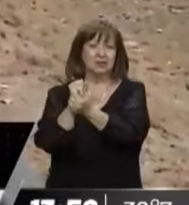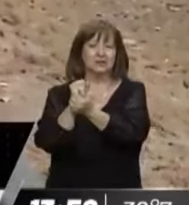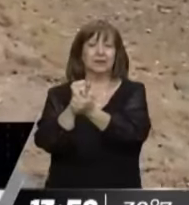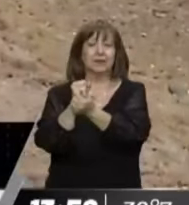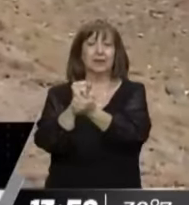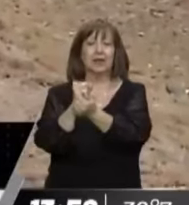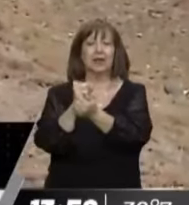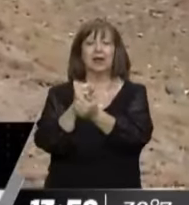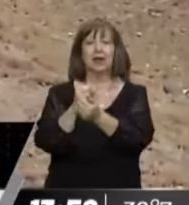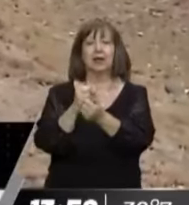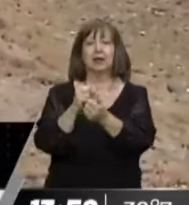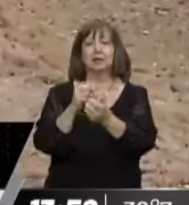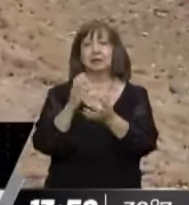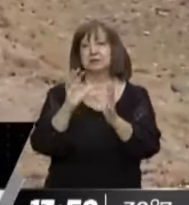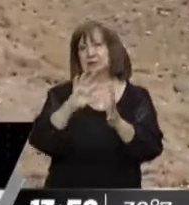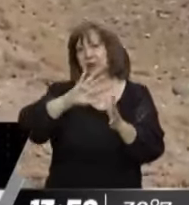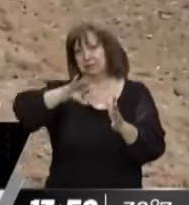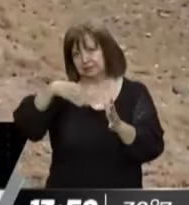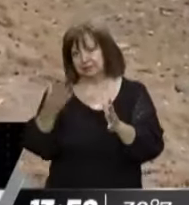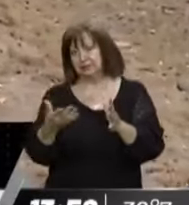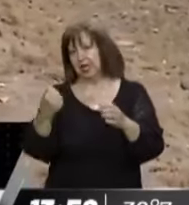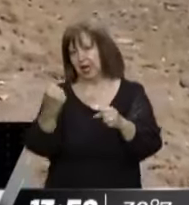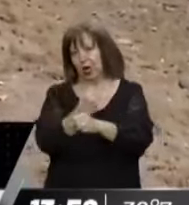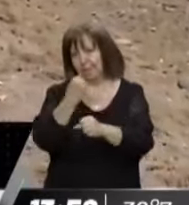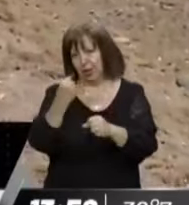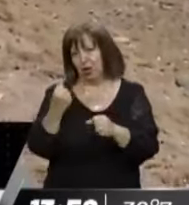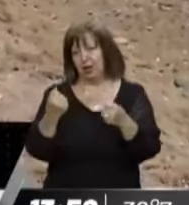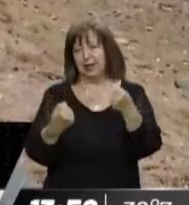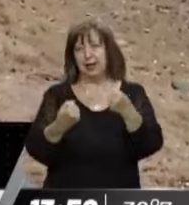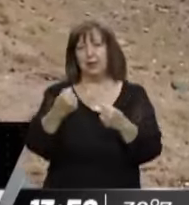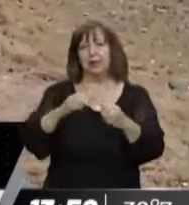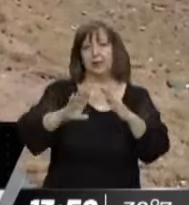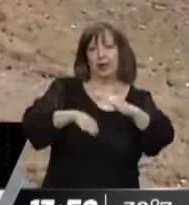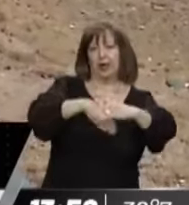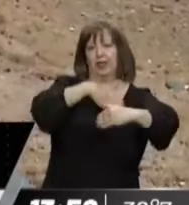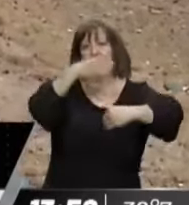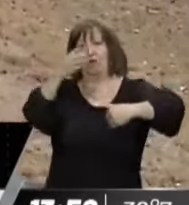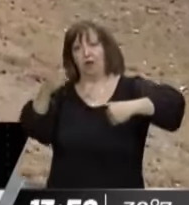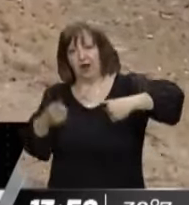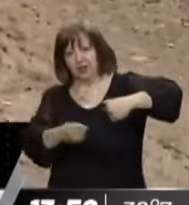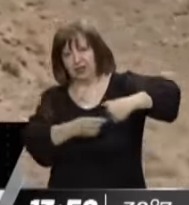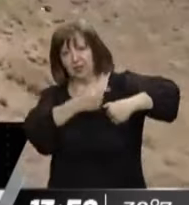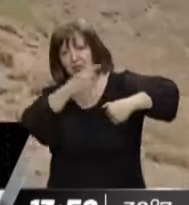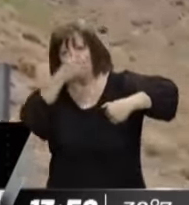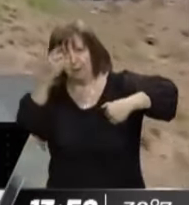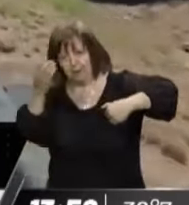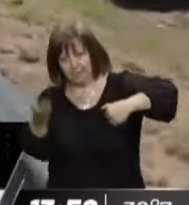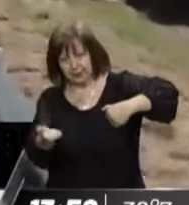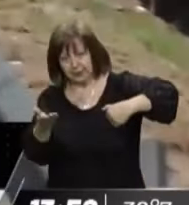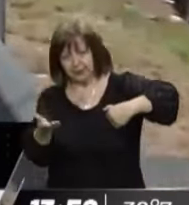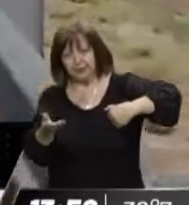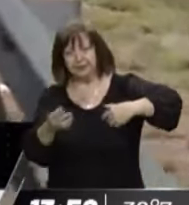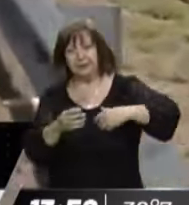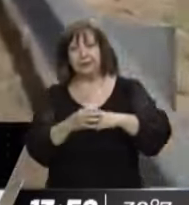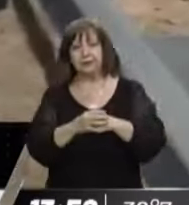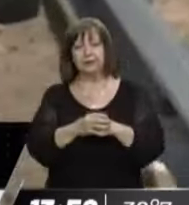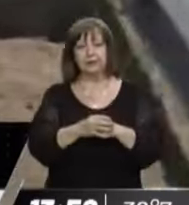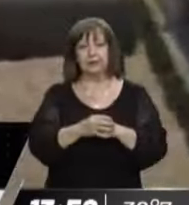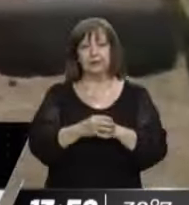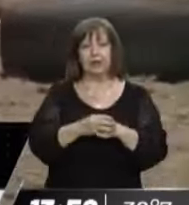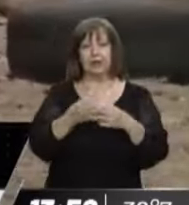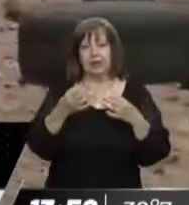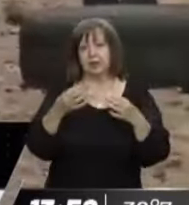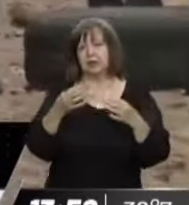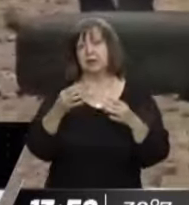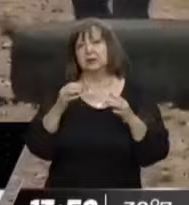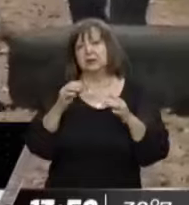derecha también, en la parte izquierda, bueno, está rota porque, claro, dieron vueltas, tumbos en el lugar. Y